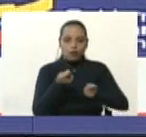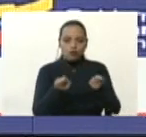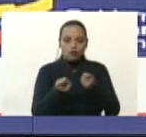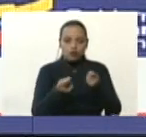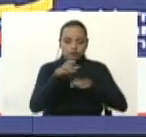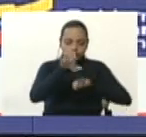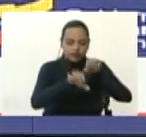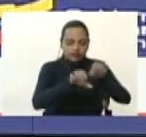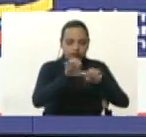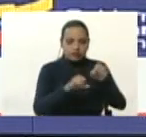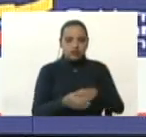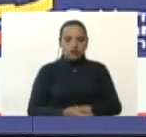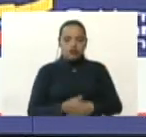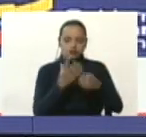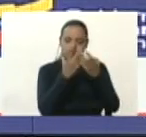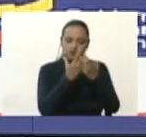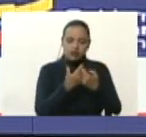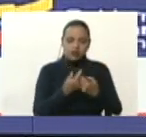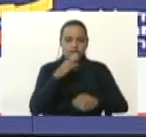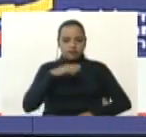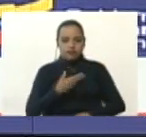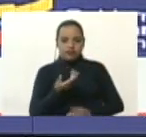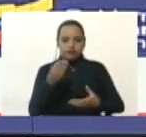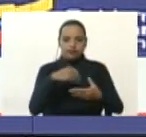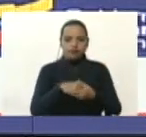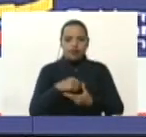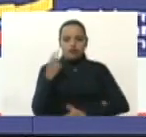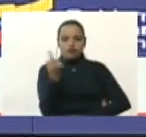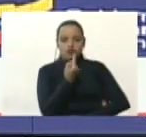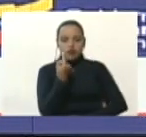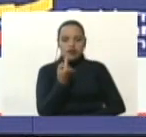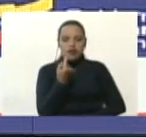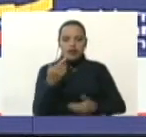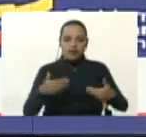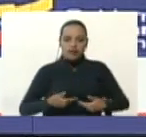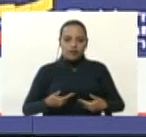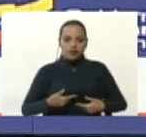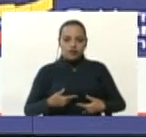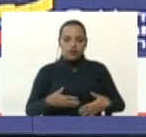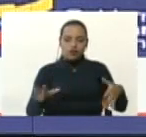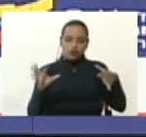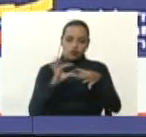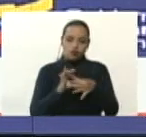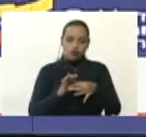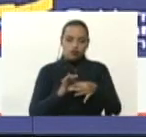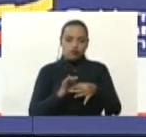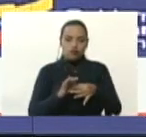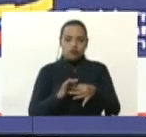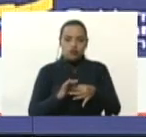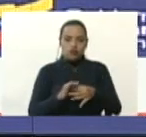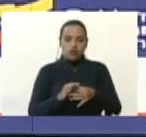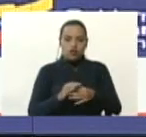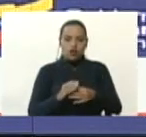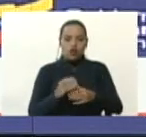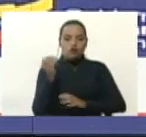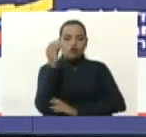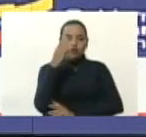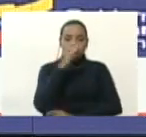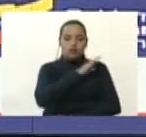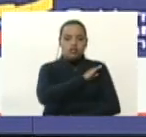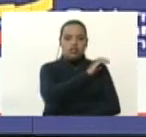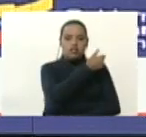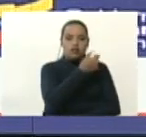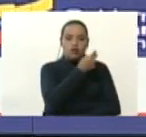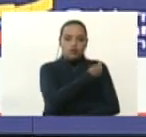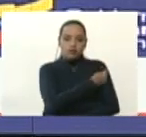y de contraloría, se incorpore en un solo esfuerzo con los consejos directivos de los hospitales,